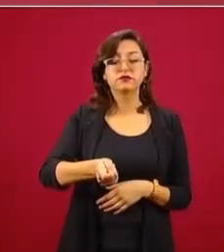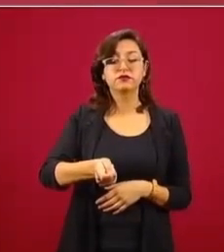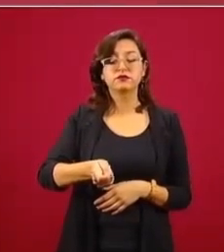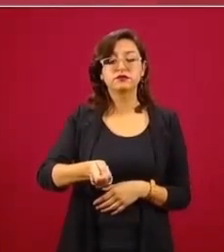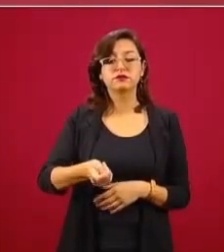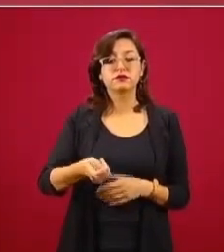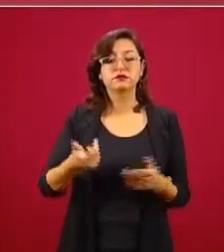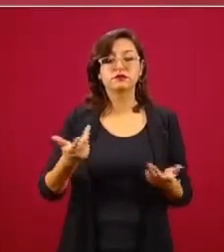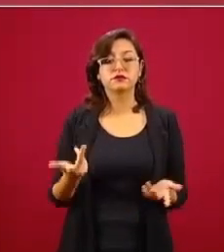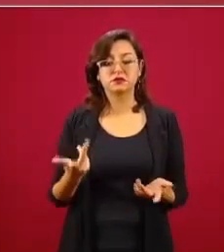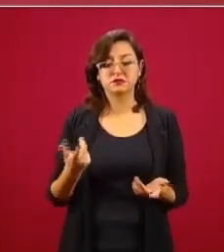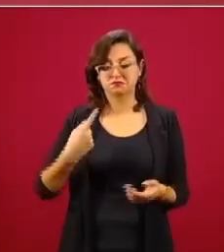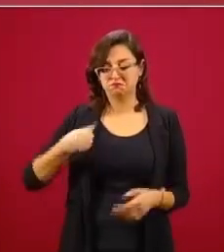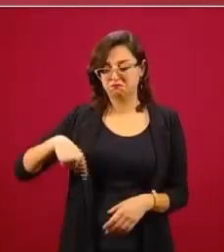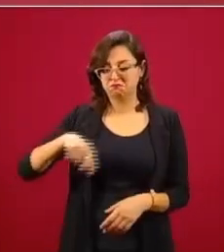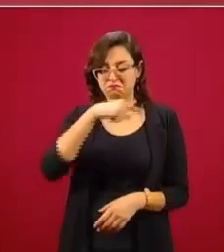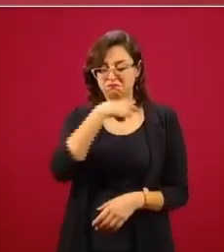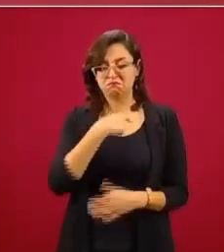el criterio